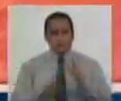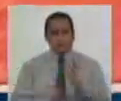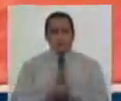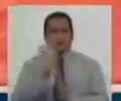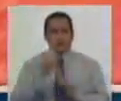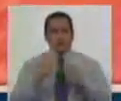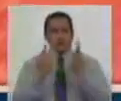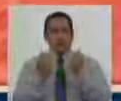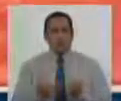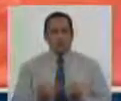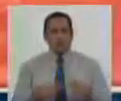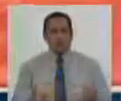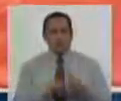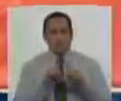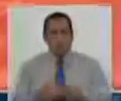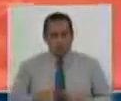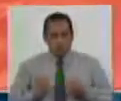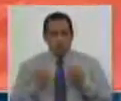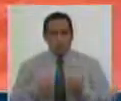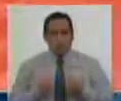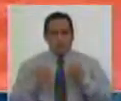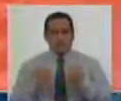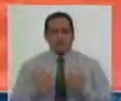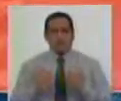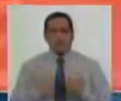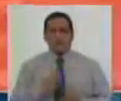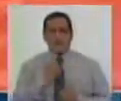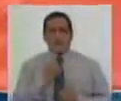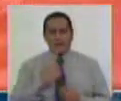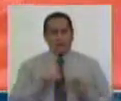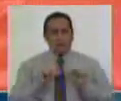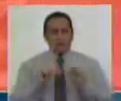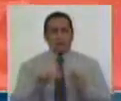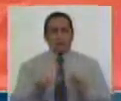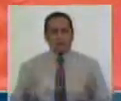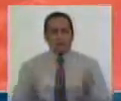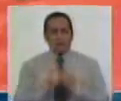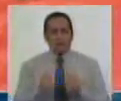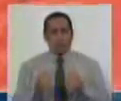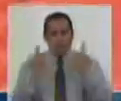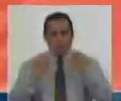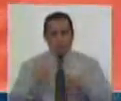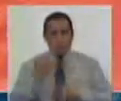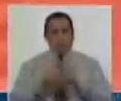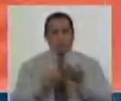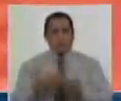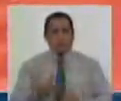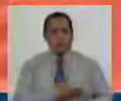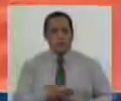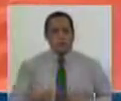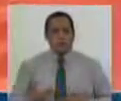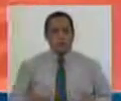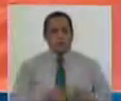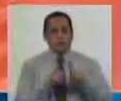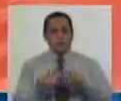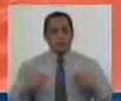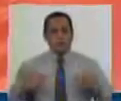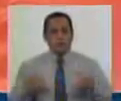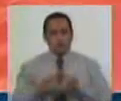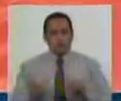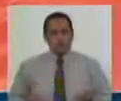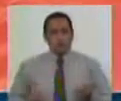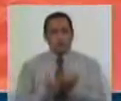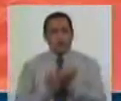crecimiento económico, su pujanza, tiene que ser continuada en el siguiente gobierno regional. Y nosotros vamos a